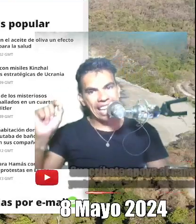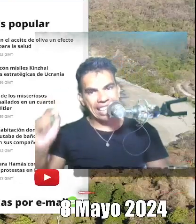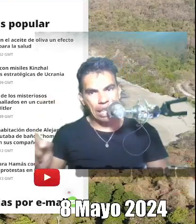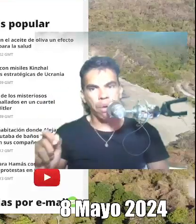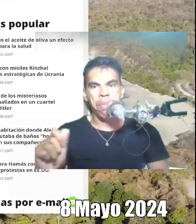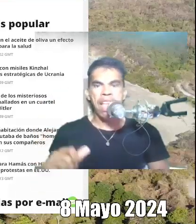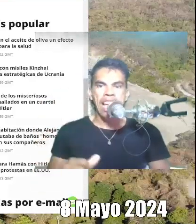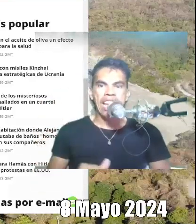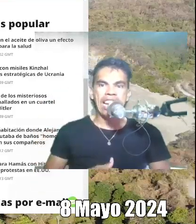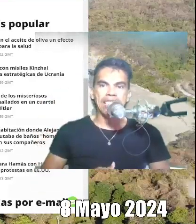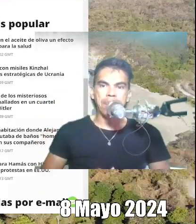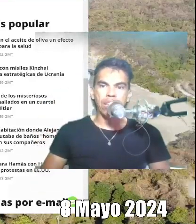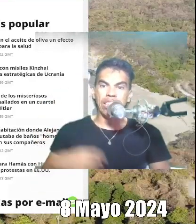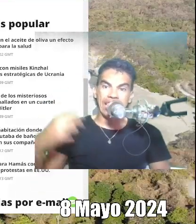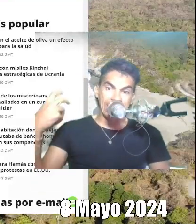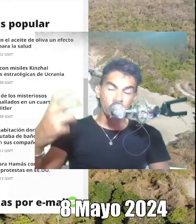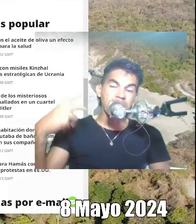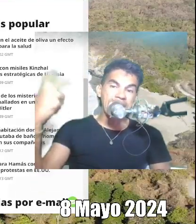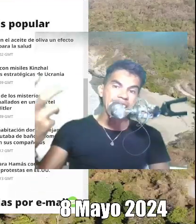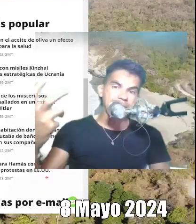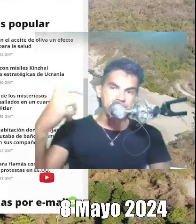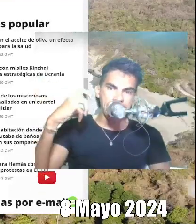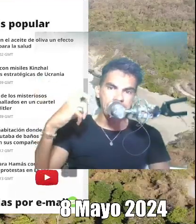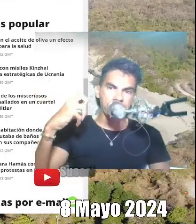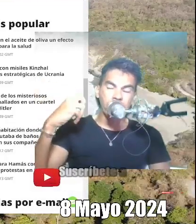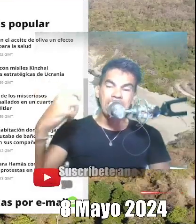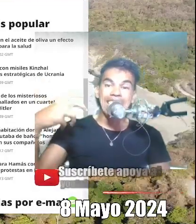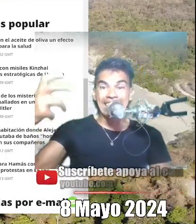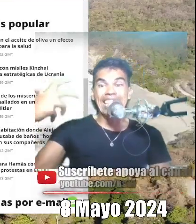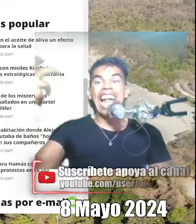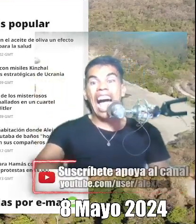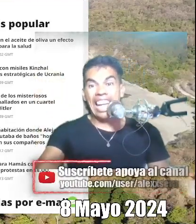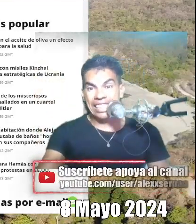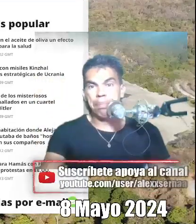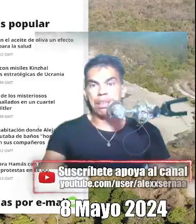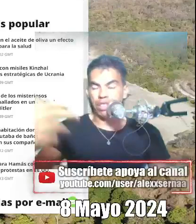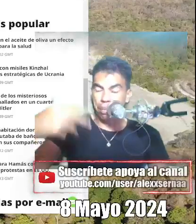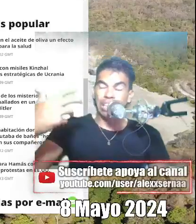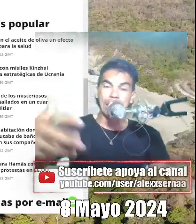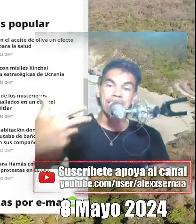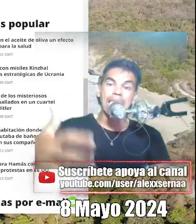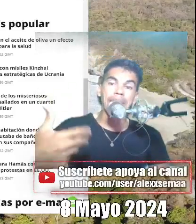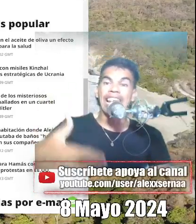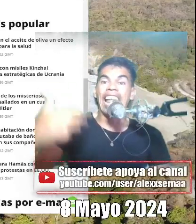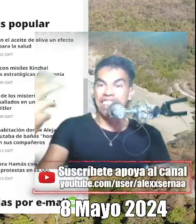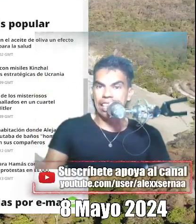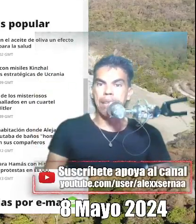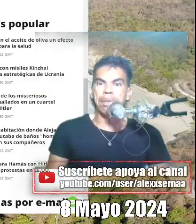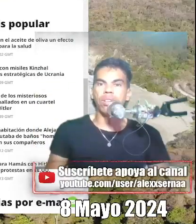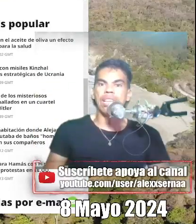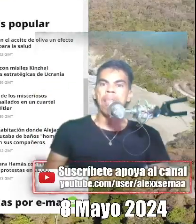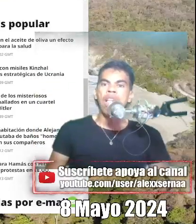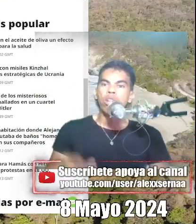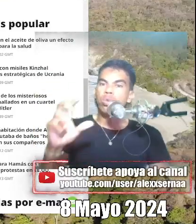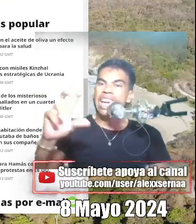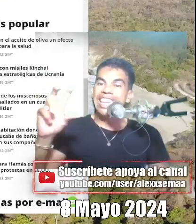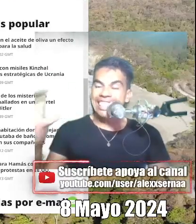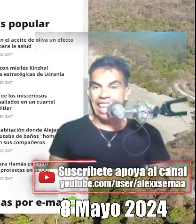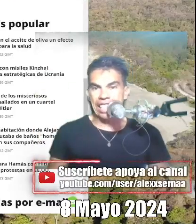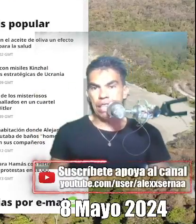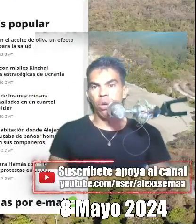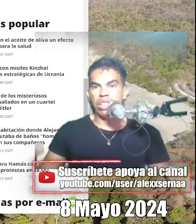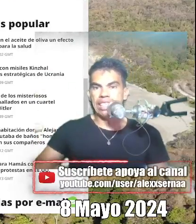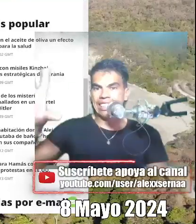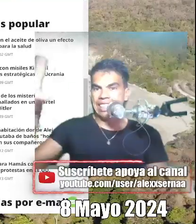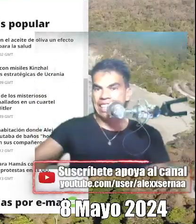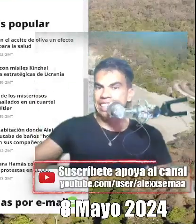es más selectivo en el aspecto de que si tú quieres eh tú quieres tener a esta persona porque también se habla de la trata de persona tú ya eres